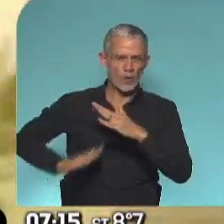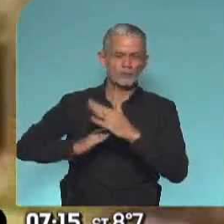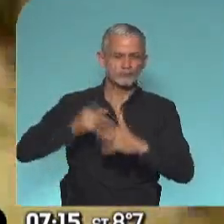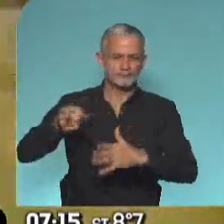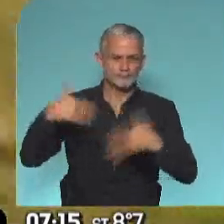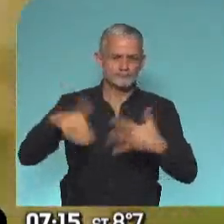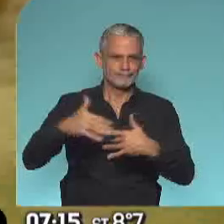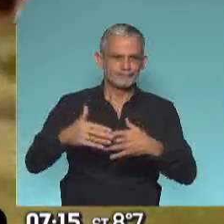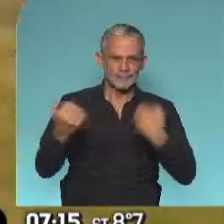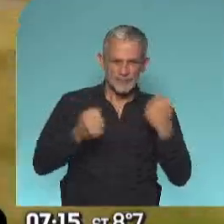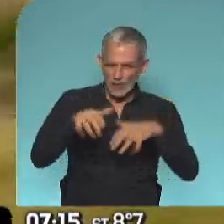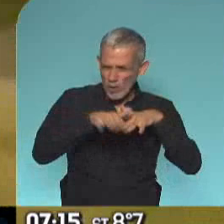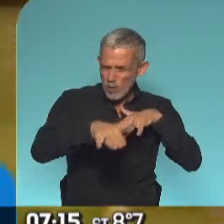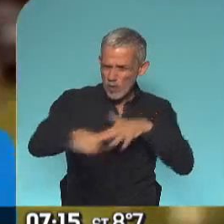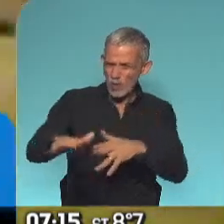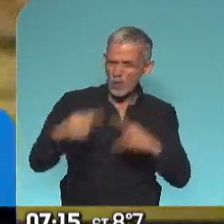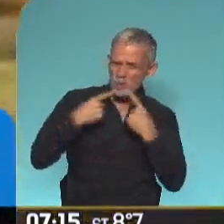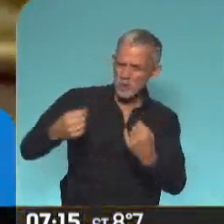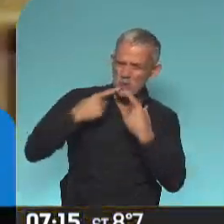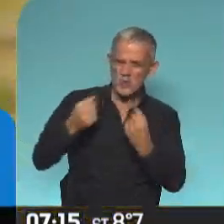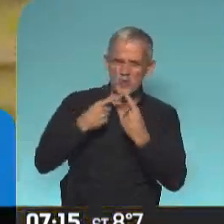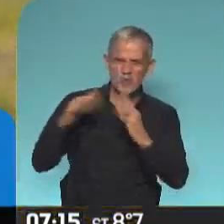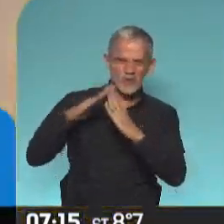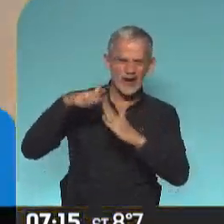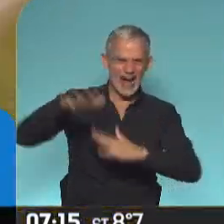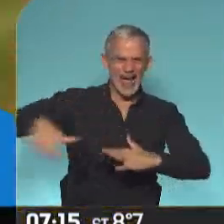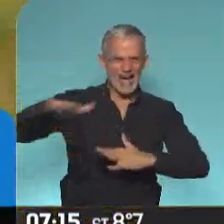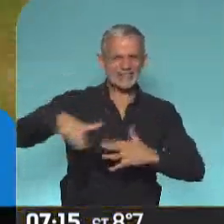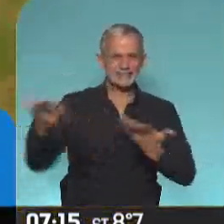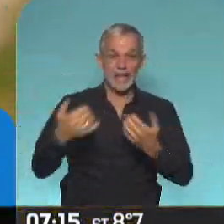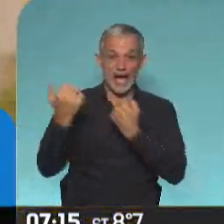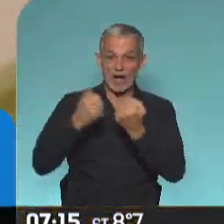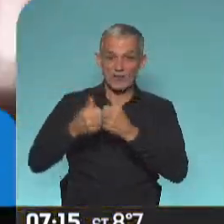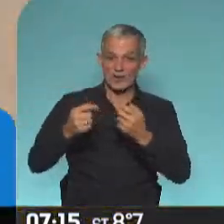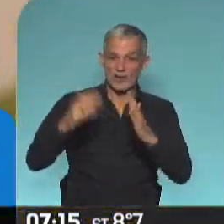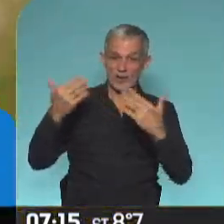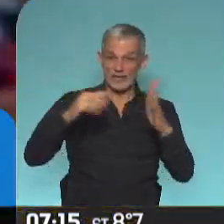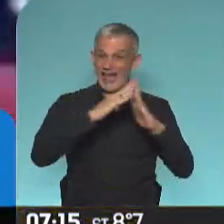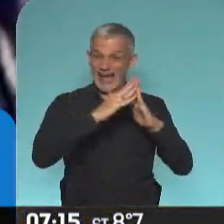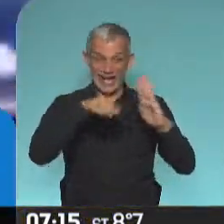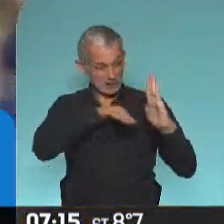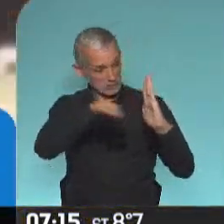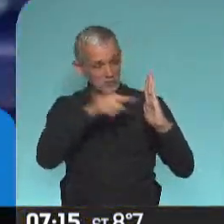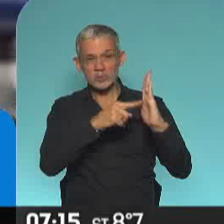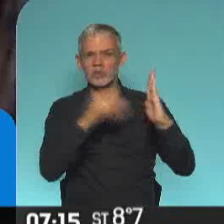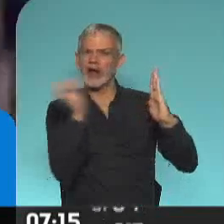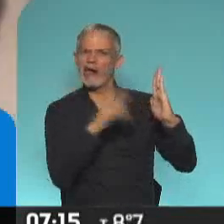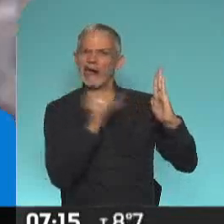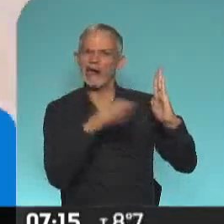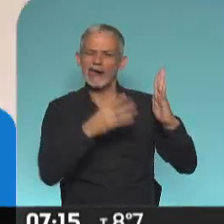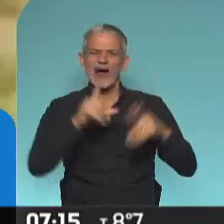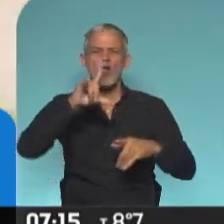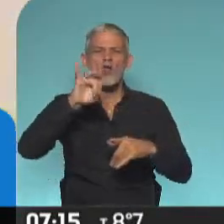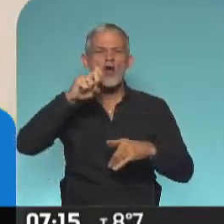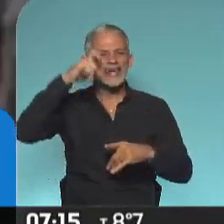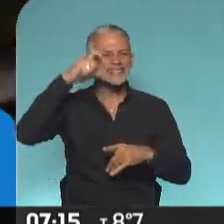Lorenzetti. Allí, bueno, nos sumamos Vero y Néstor, allí los automóviles pasando por delante del domicilio particular, ¿no? Exactamente, Después del de la domicilio